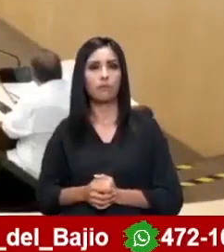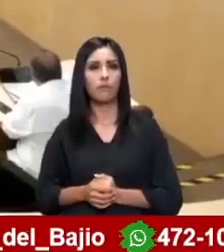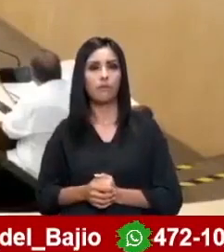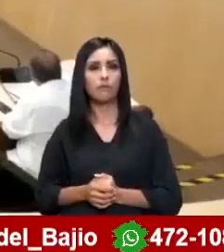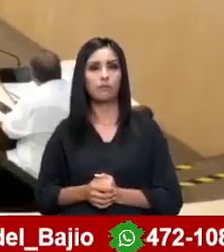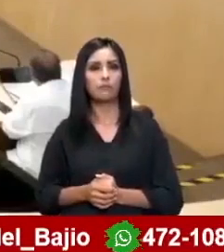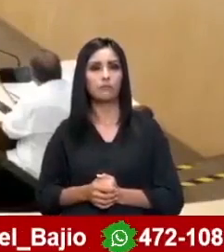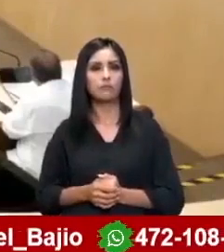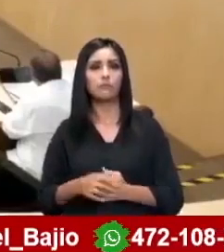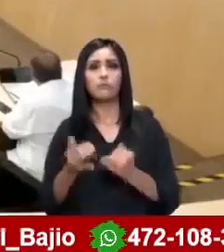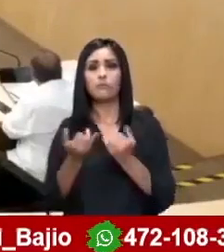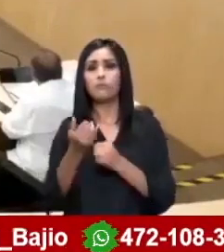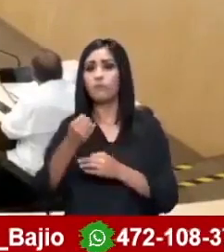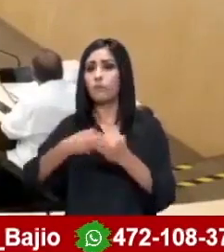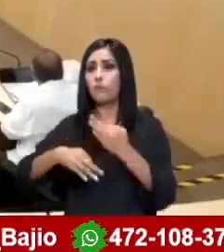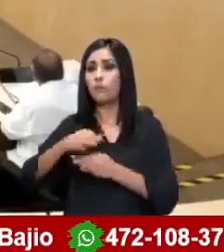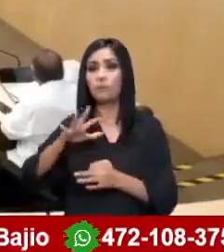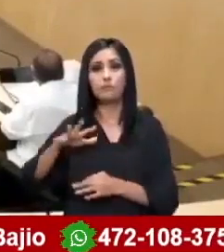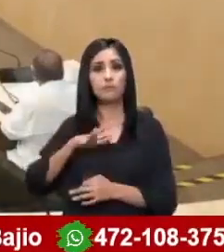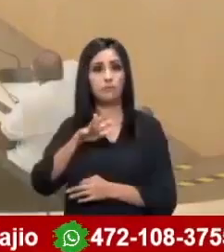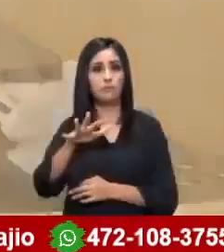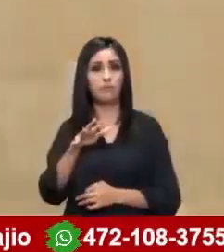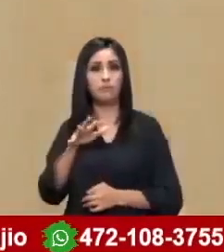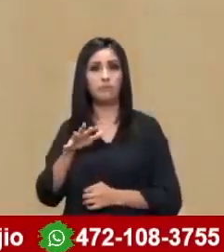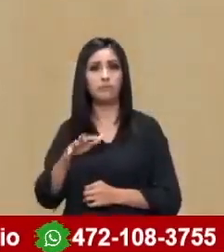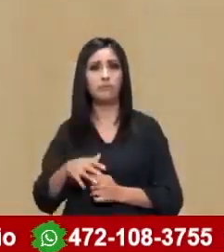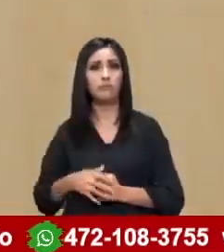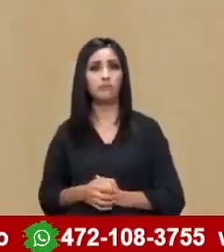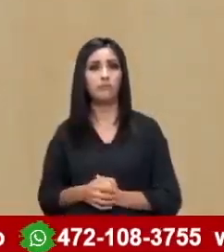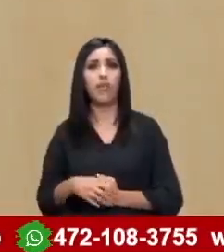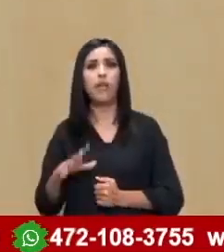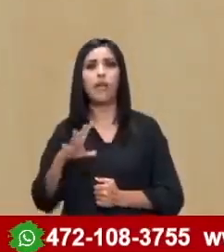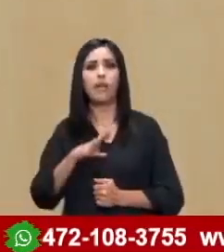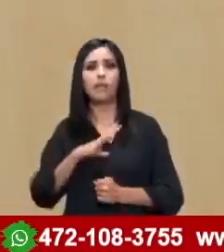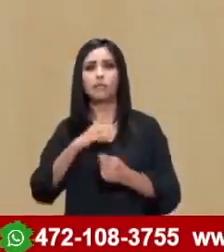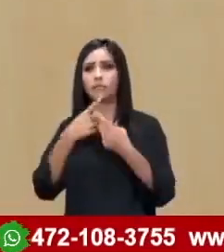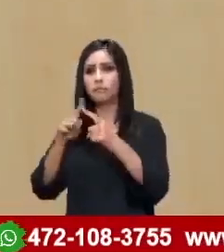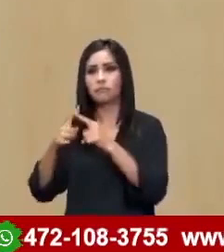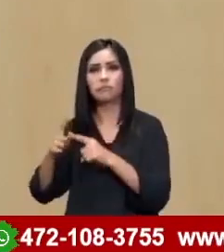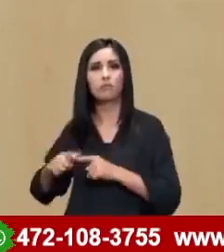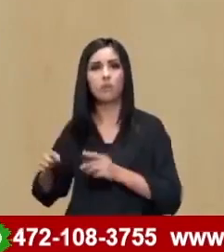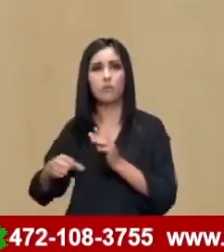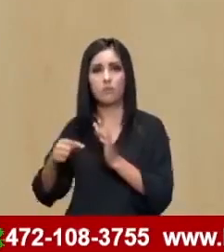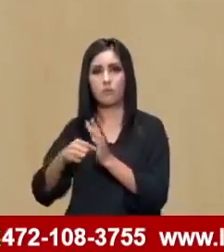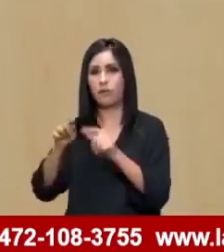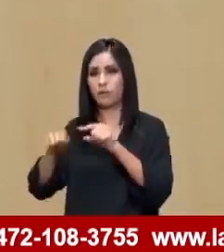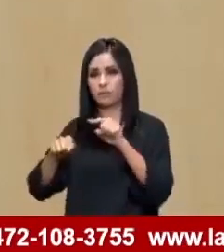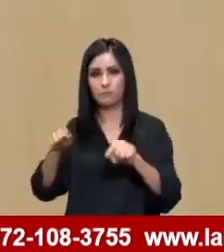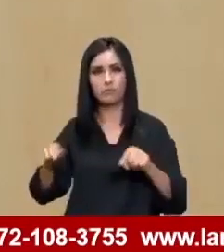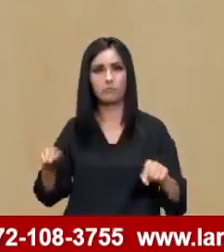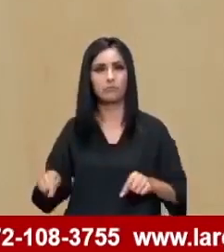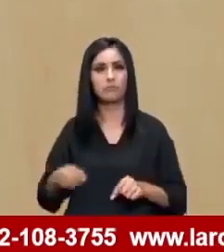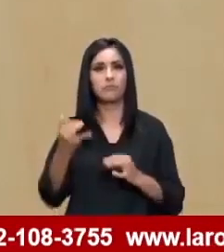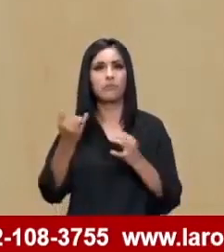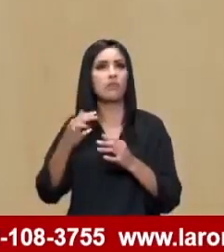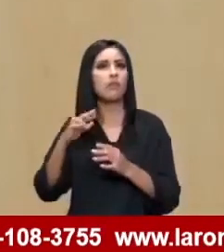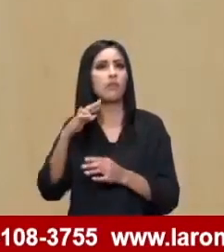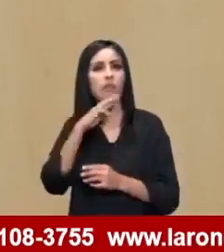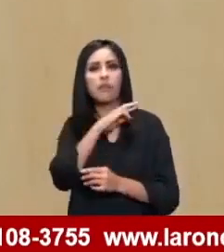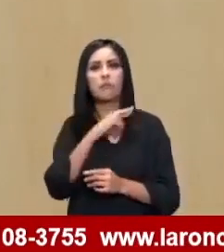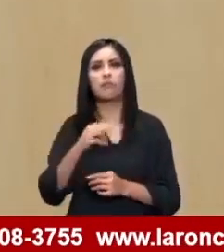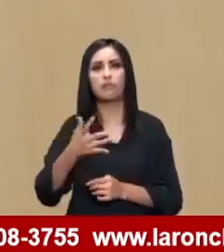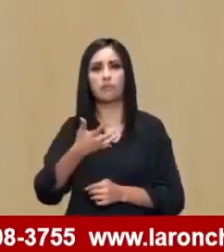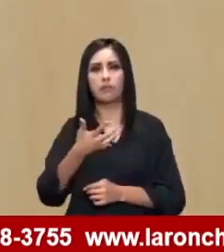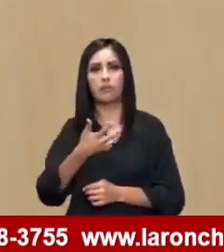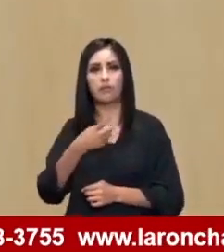no obstante todo ello alrededor existen zonas de influencia inmediata que